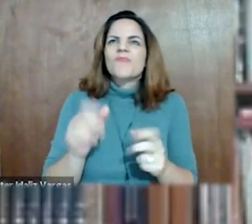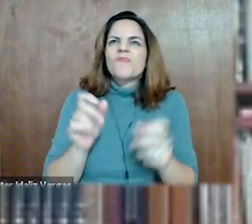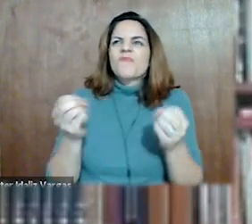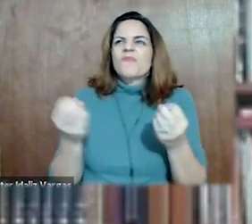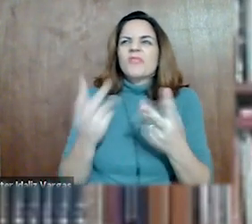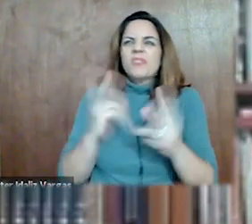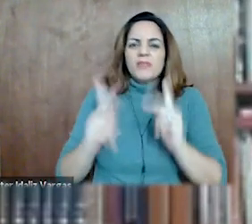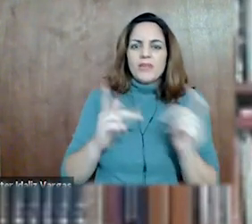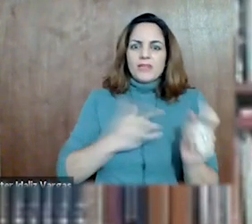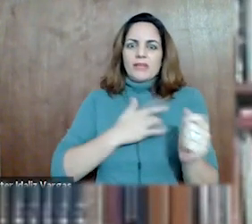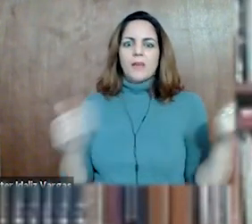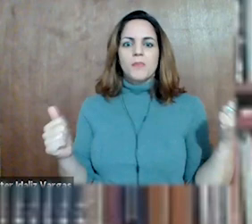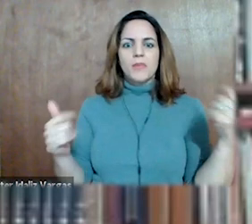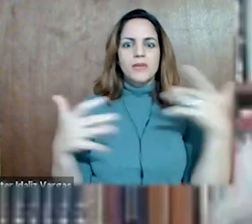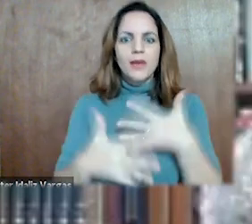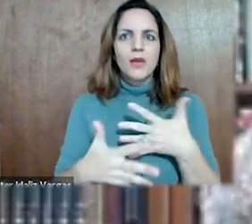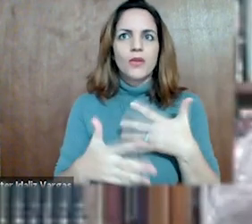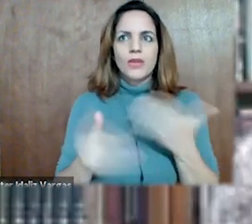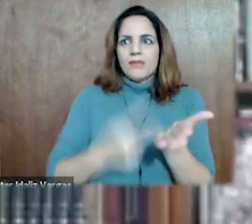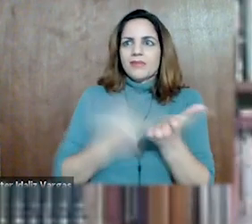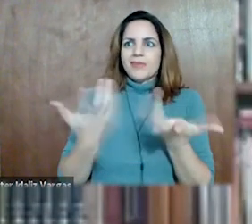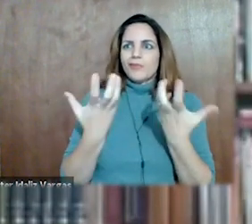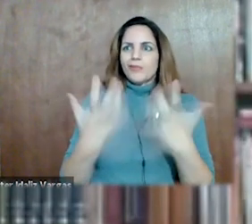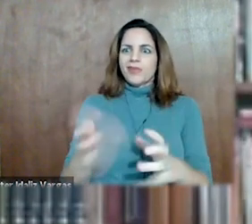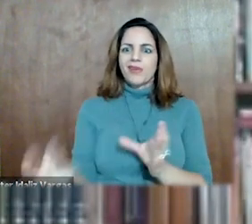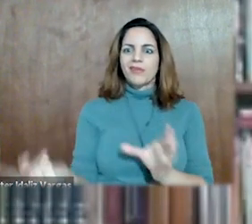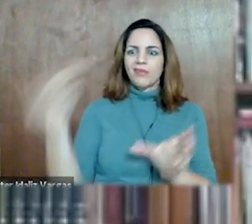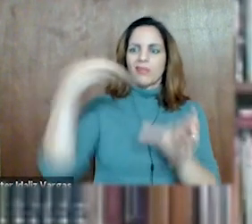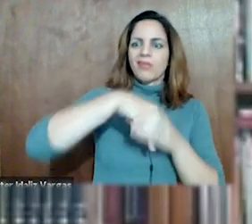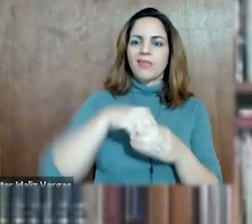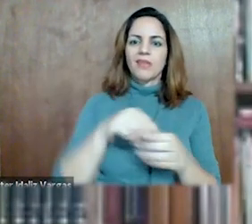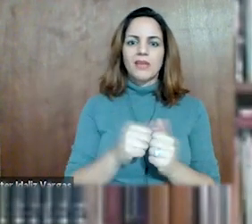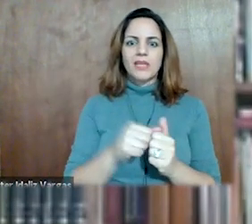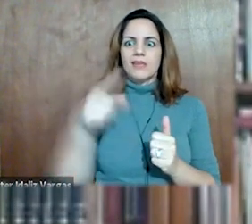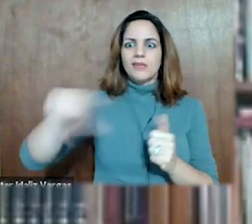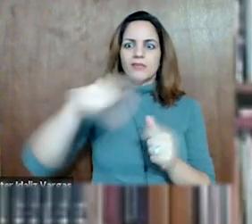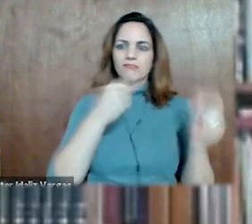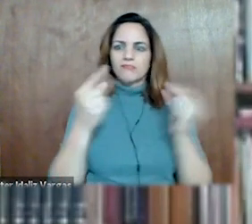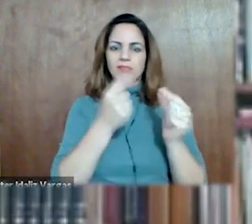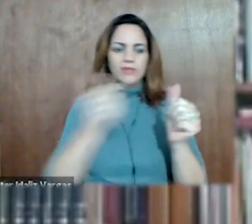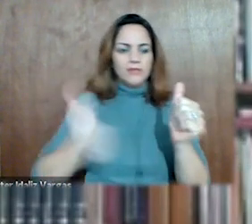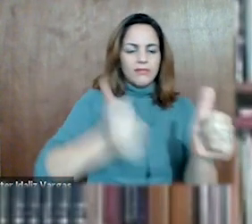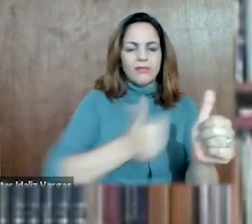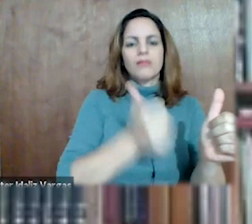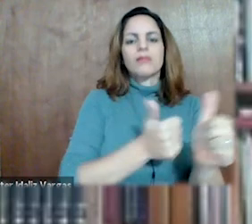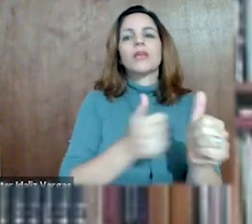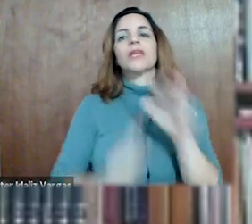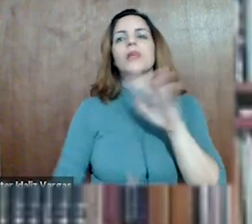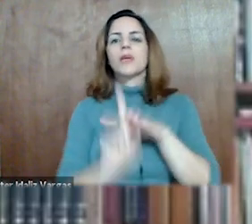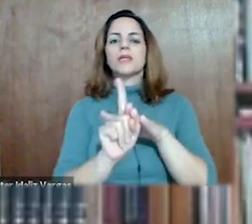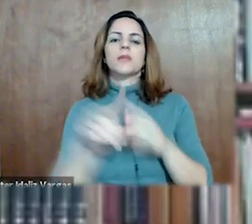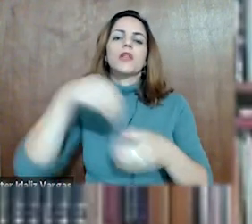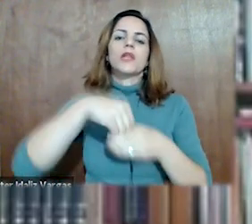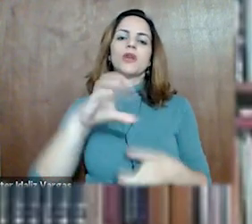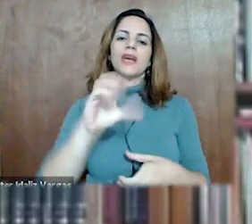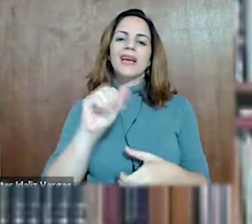quo como para que también nos incluyeran solo por ser feministas en la persecución y en las carpetas famosas que se hicieron a muchas